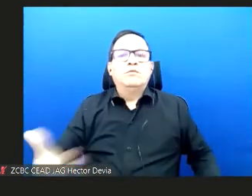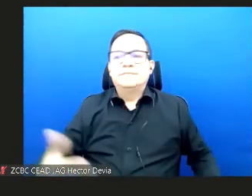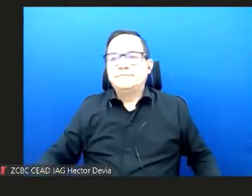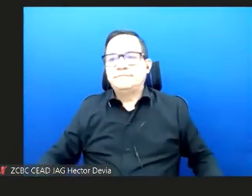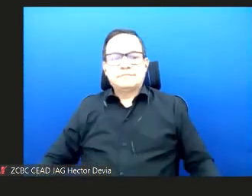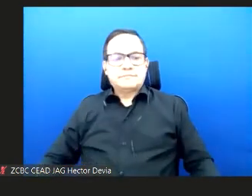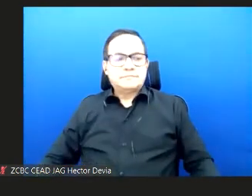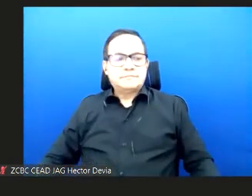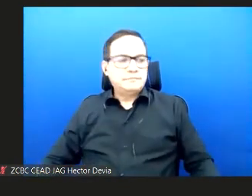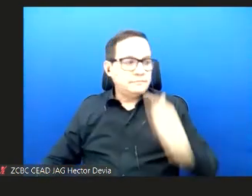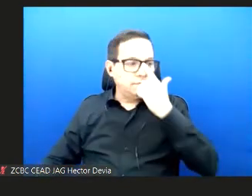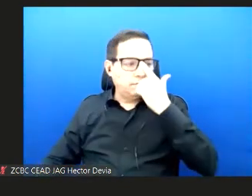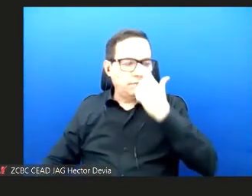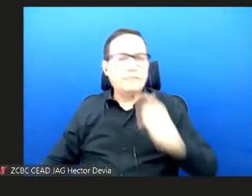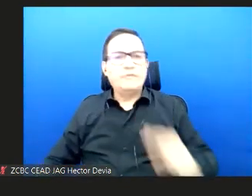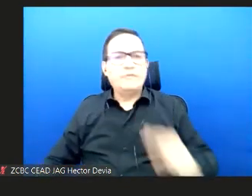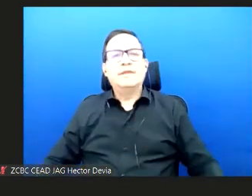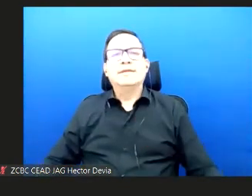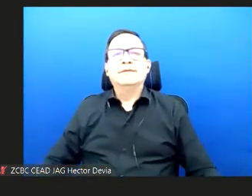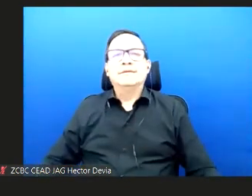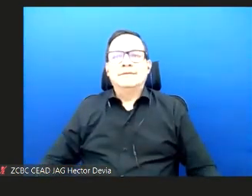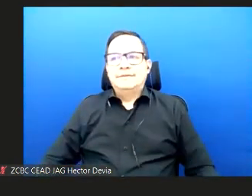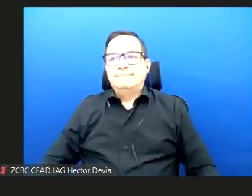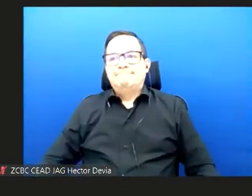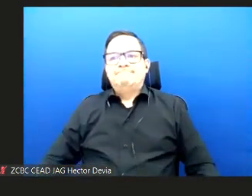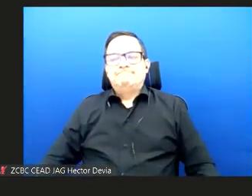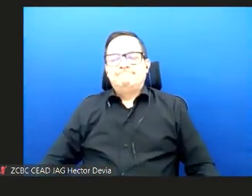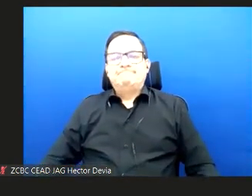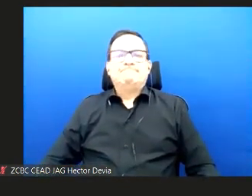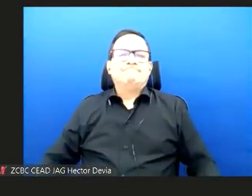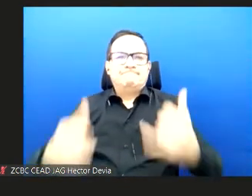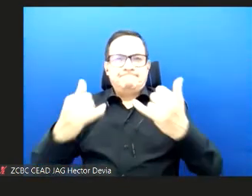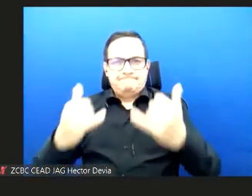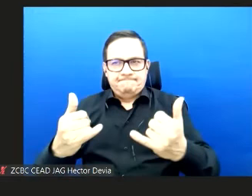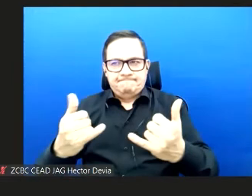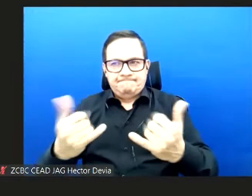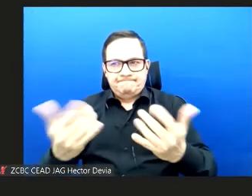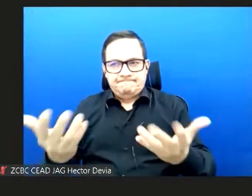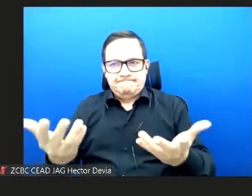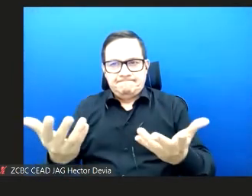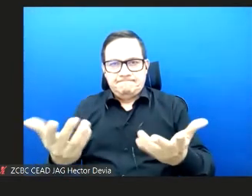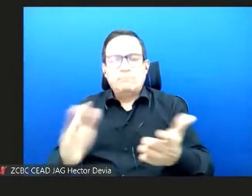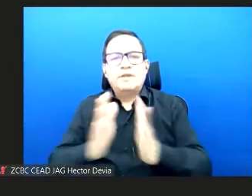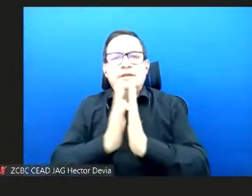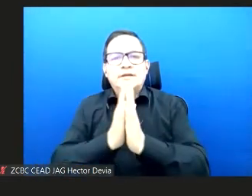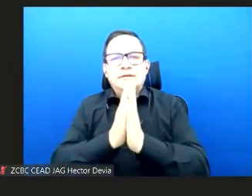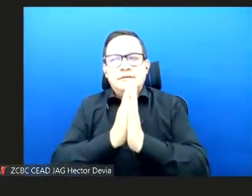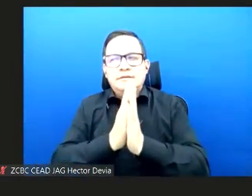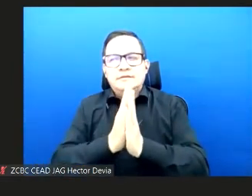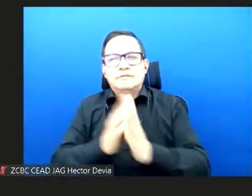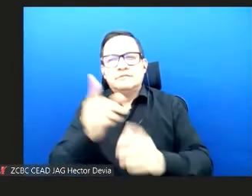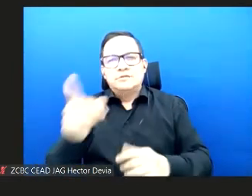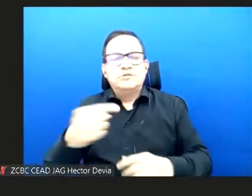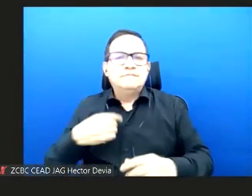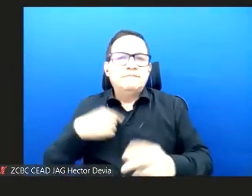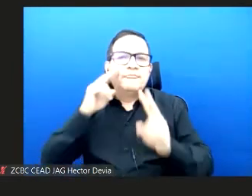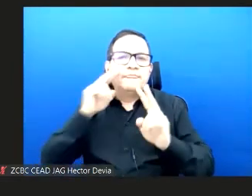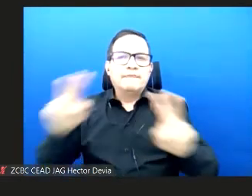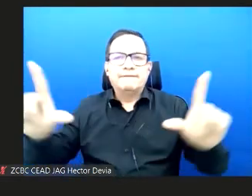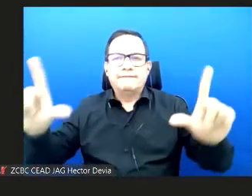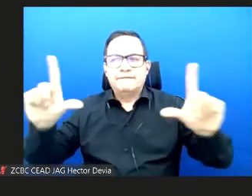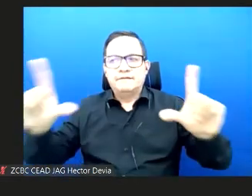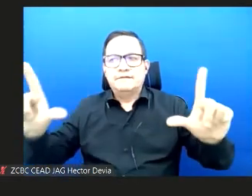buenas noches. Voy a compartir. Javi, ¿me puedes dar permiso para compartir yo mi pantalla, por